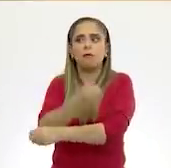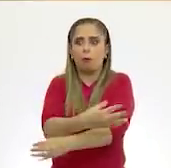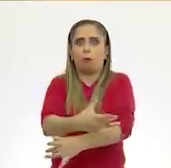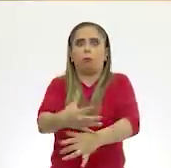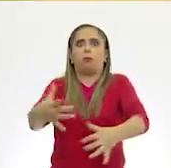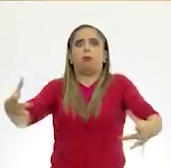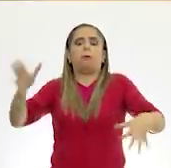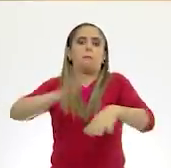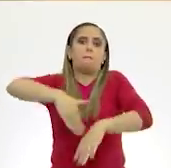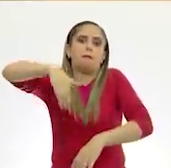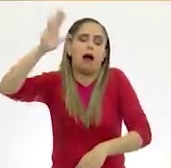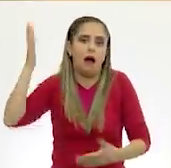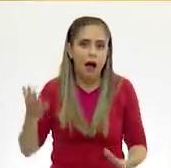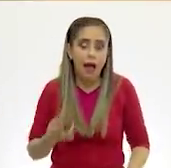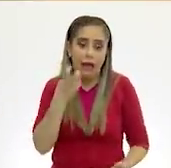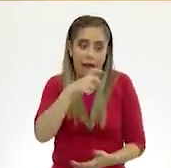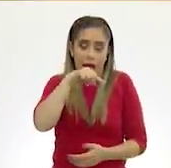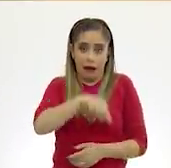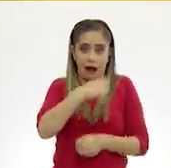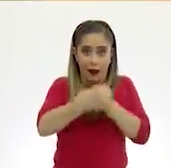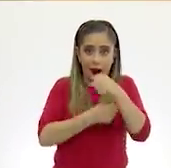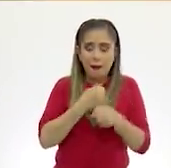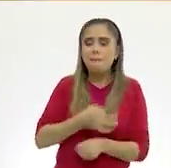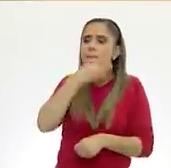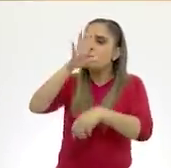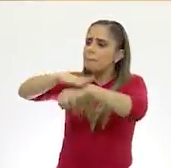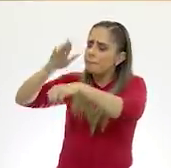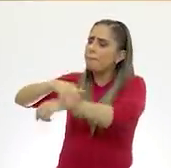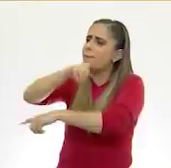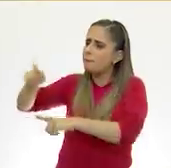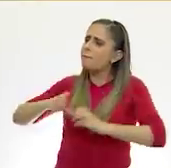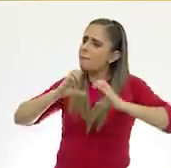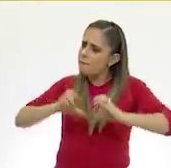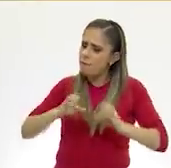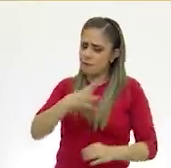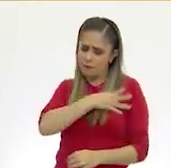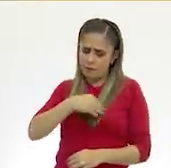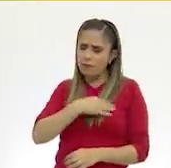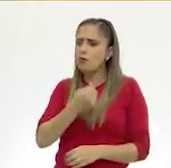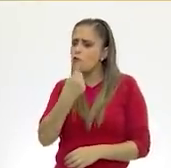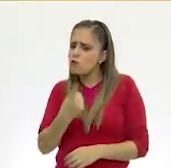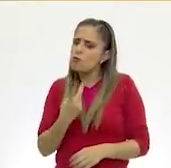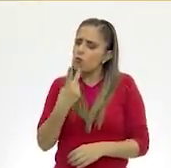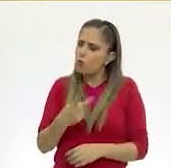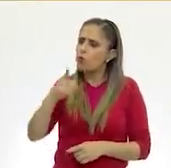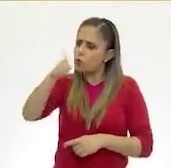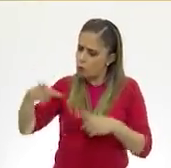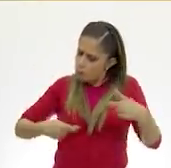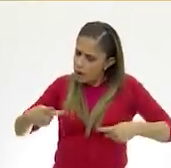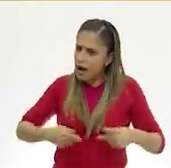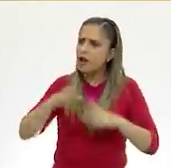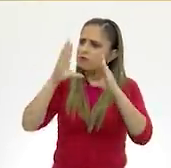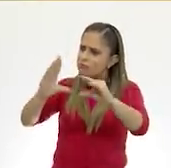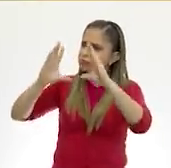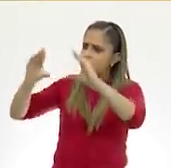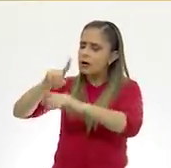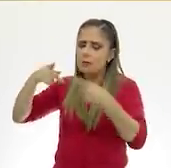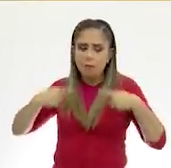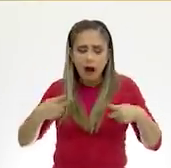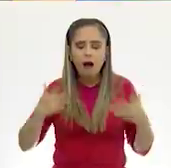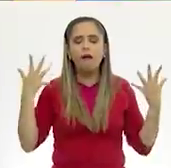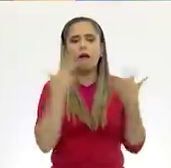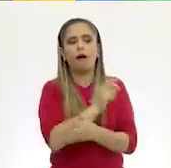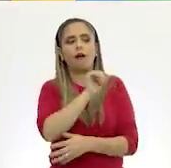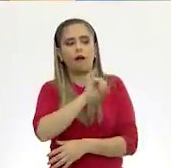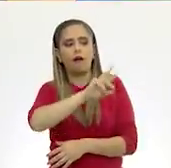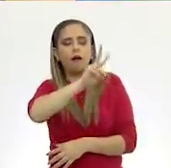esas campañas, porque de lo contrario, los recursos y los servicios serían insuficientes para toda la población.